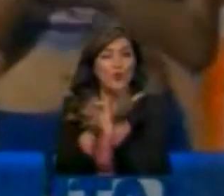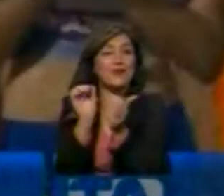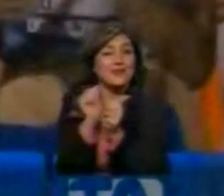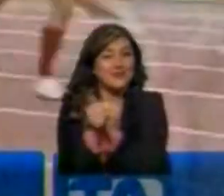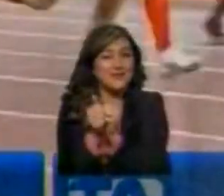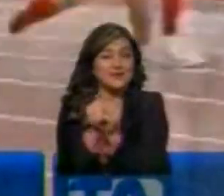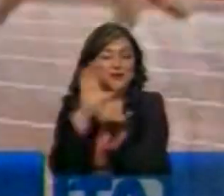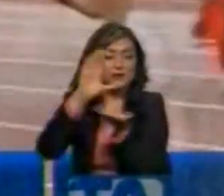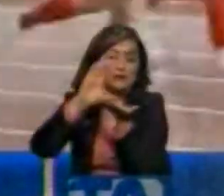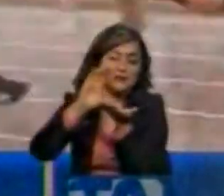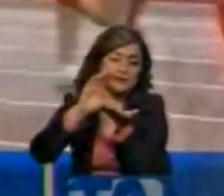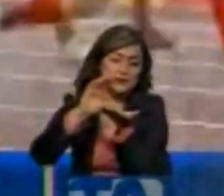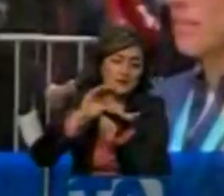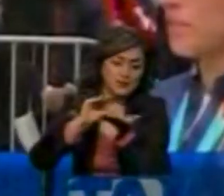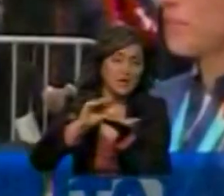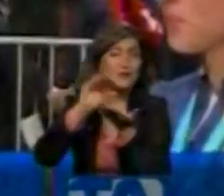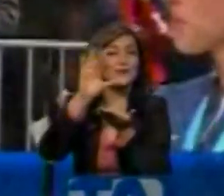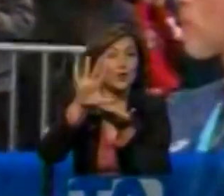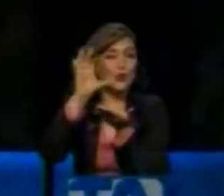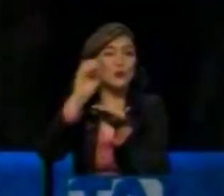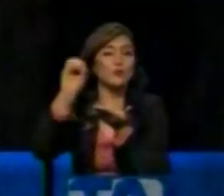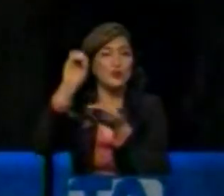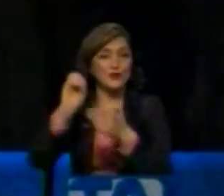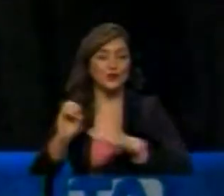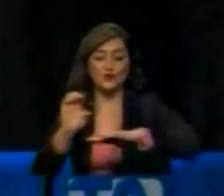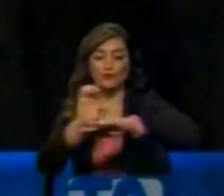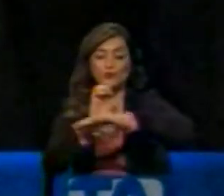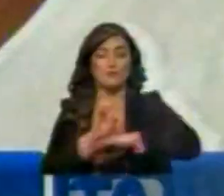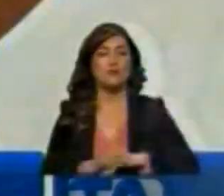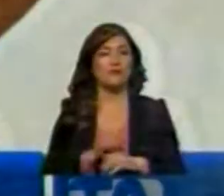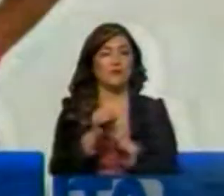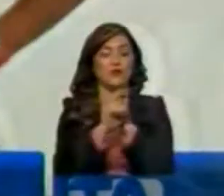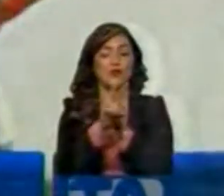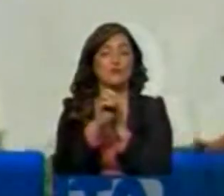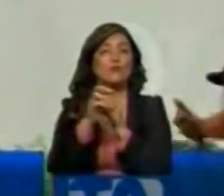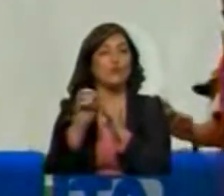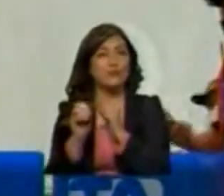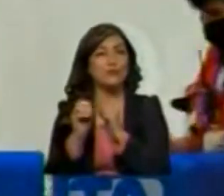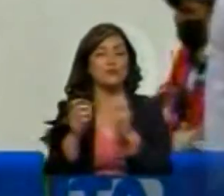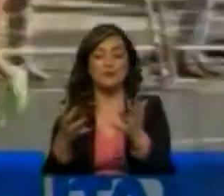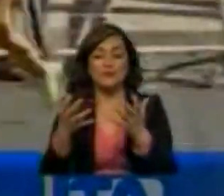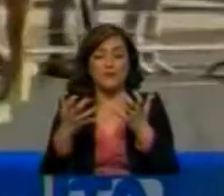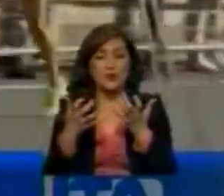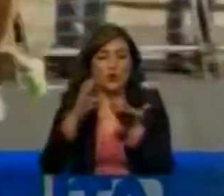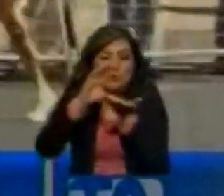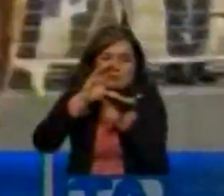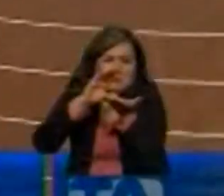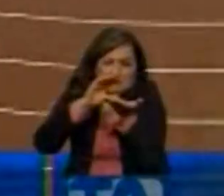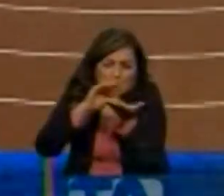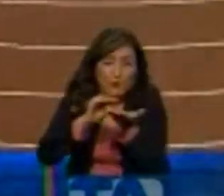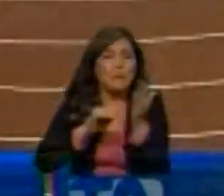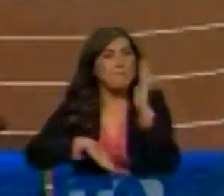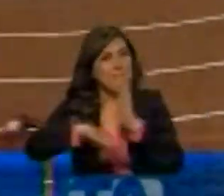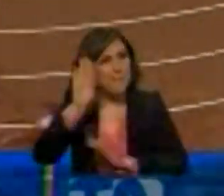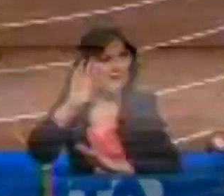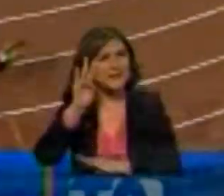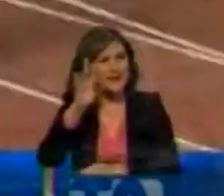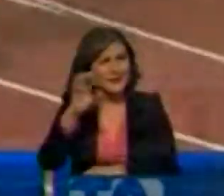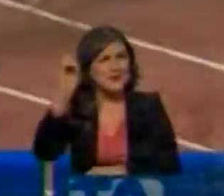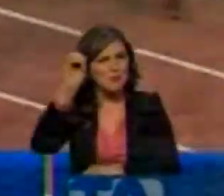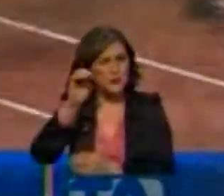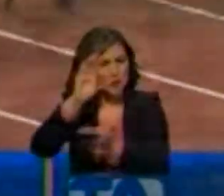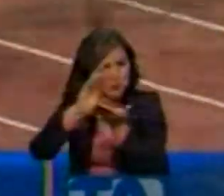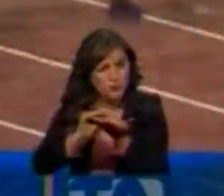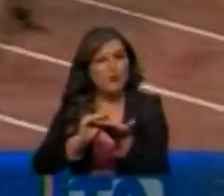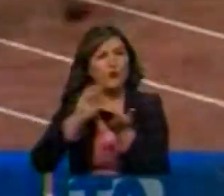se ha reducido en un 50% en Ecuador y en 2020 hubo la intención de reducirlo aún más, en un 70%